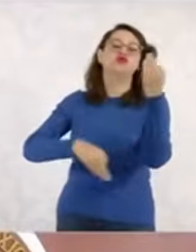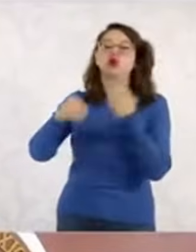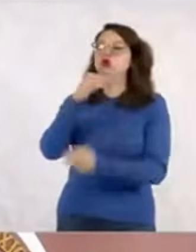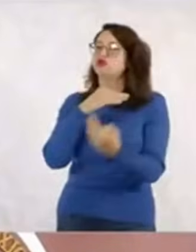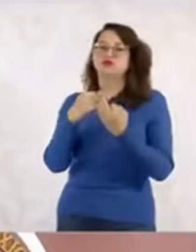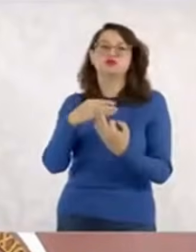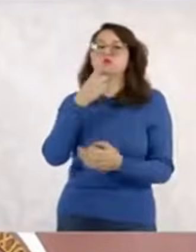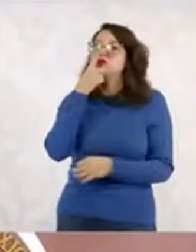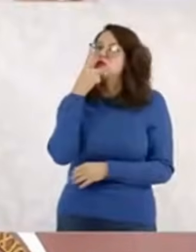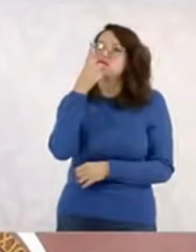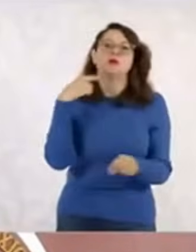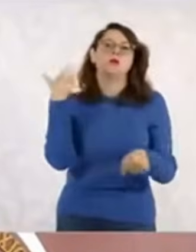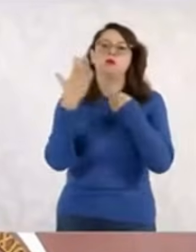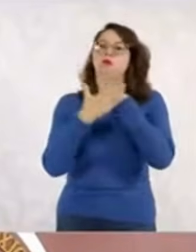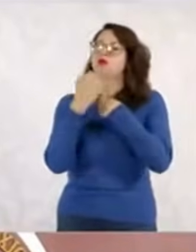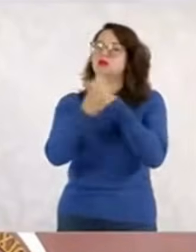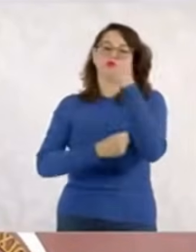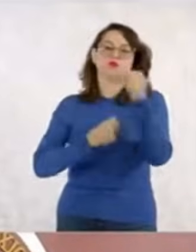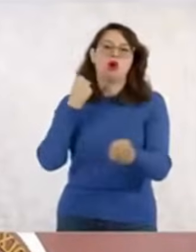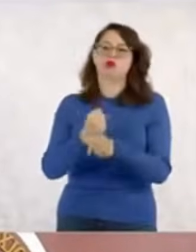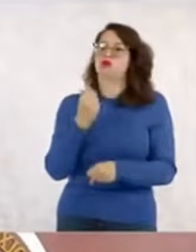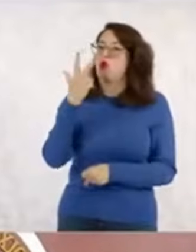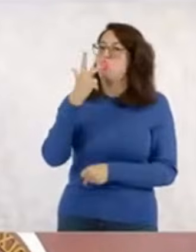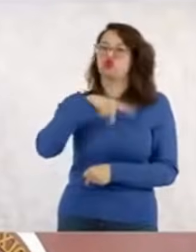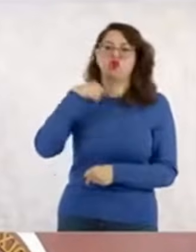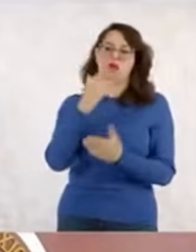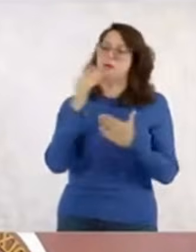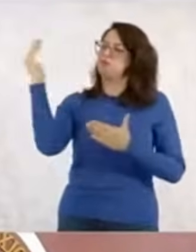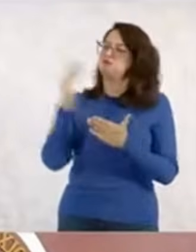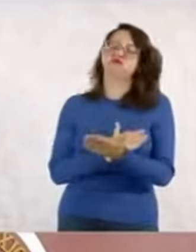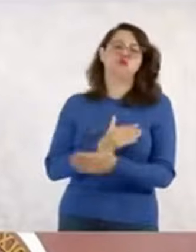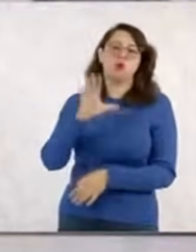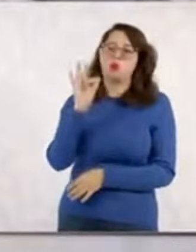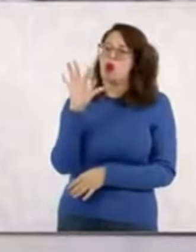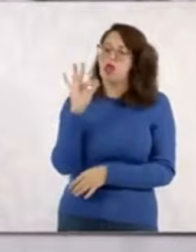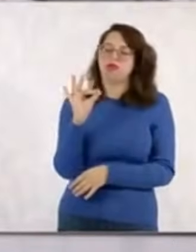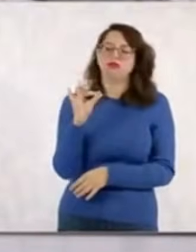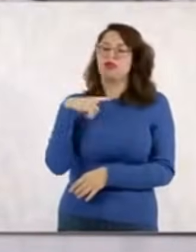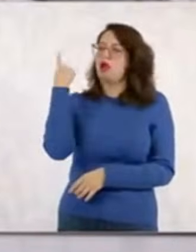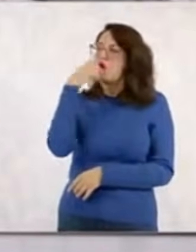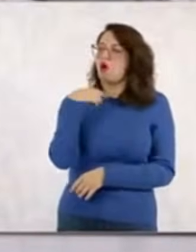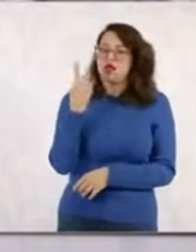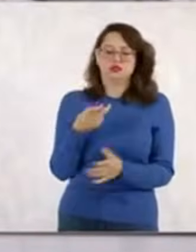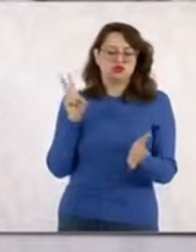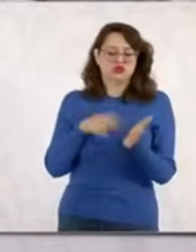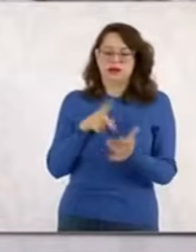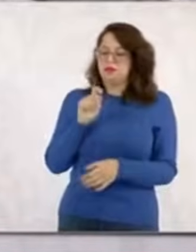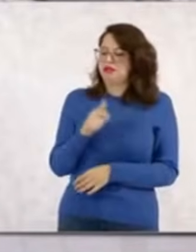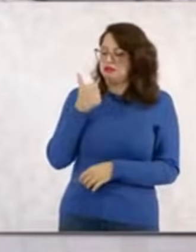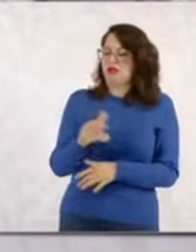todos plantearon, a ver, queremos 40 horas en el 2026.